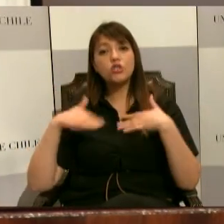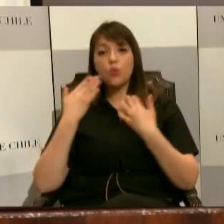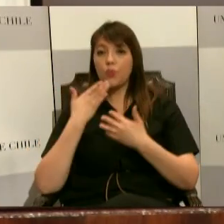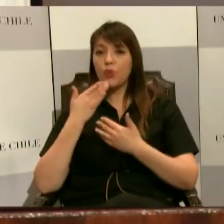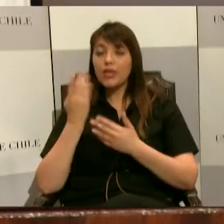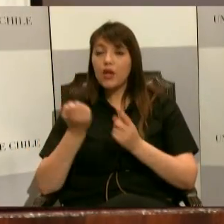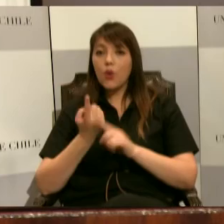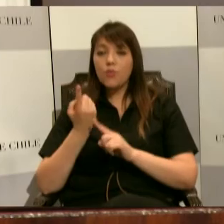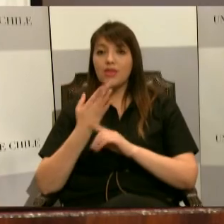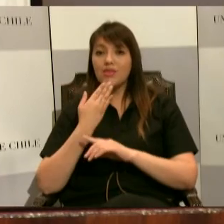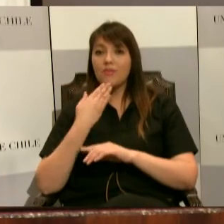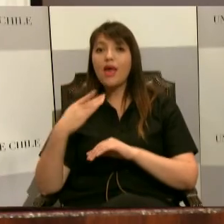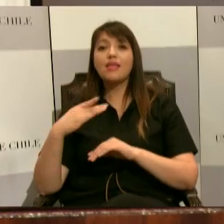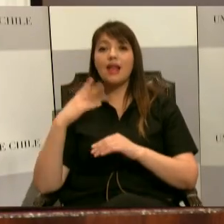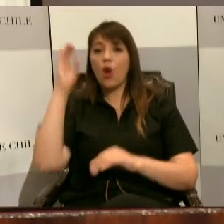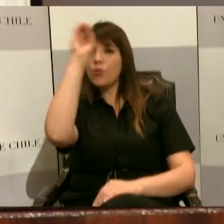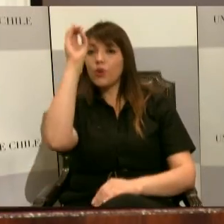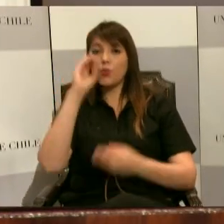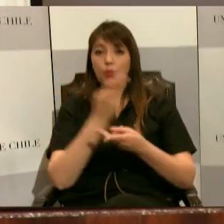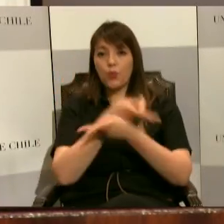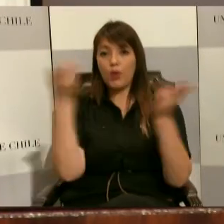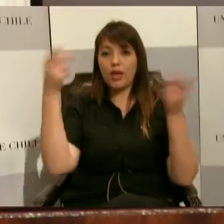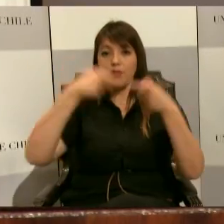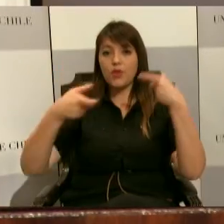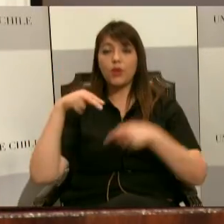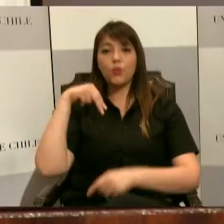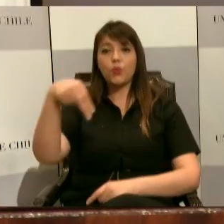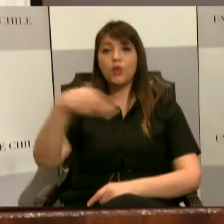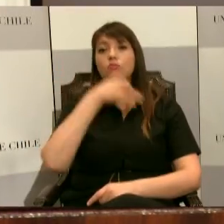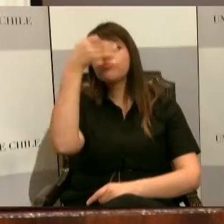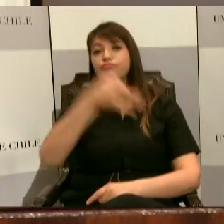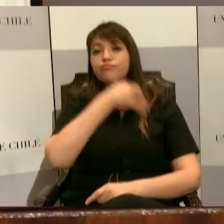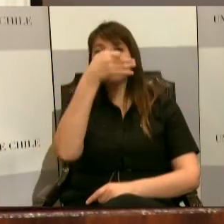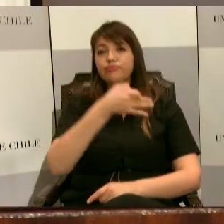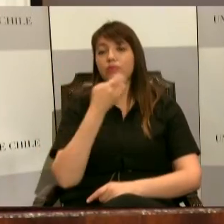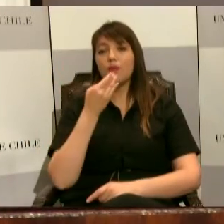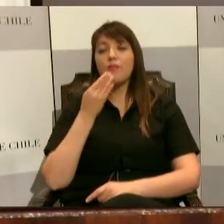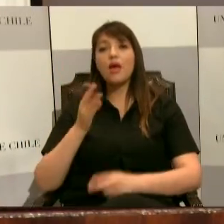principios de regularización de la opinión pública. A partir de julio